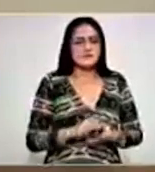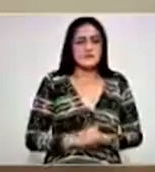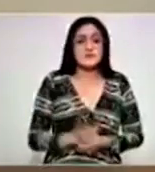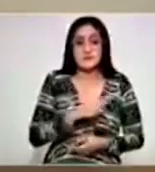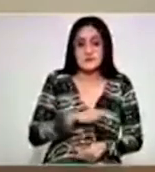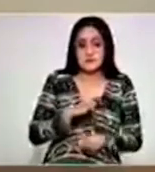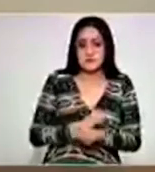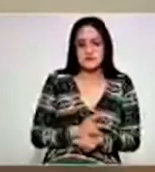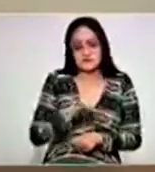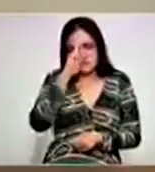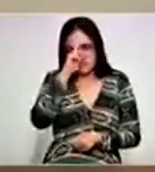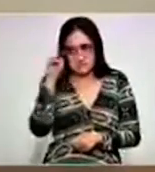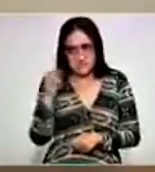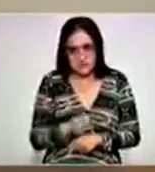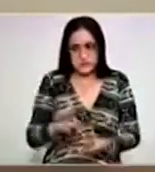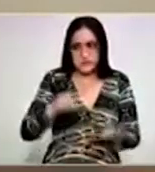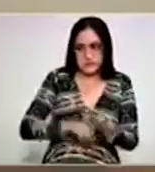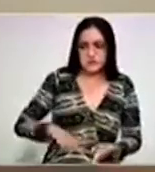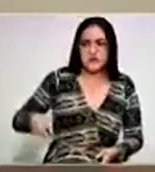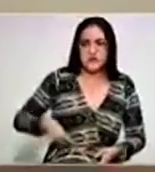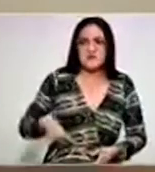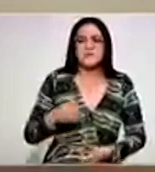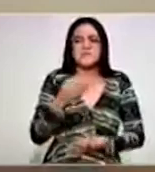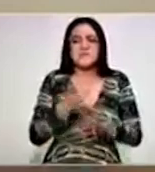Lo peor que le puede pasar a un gobierno es el descontrol.